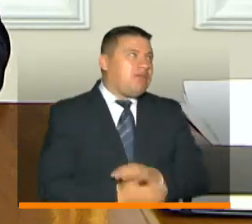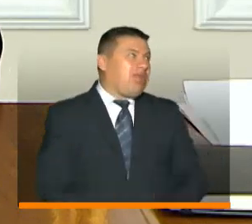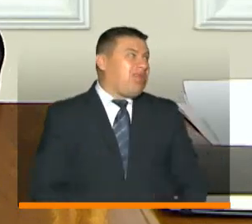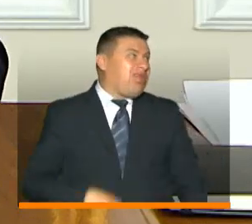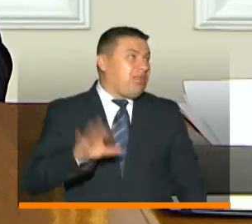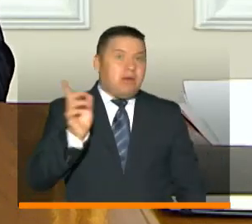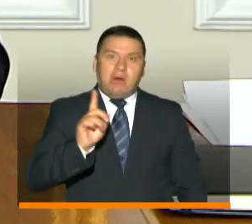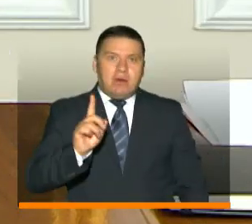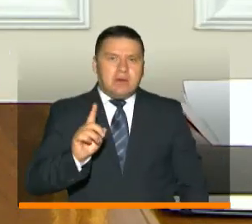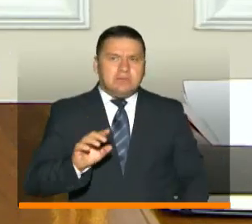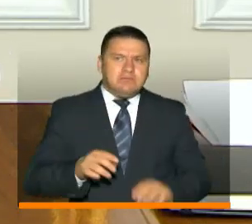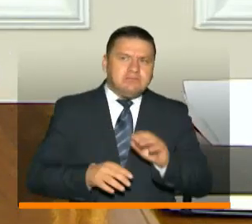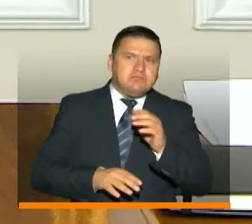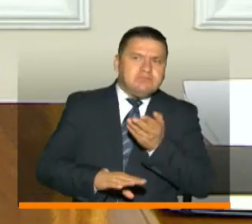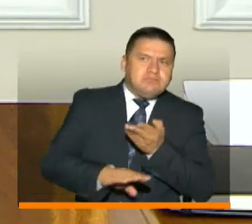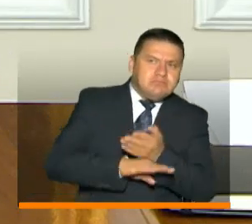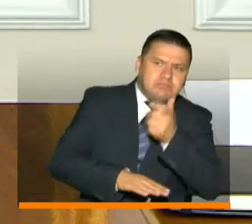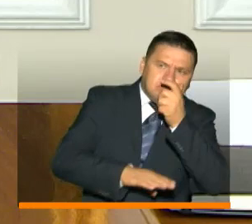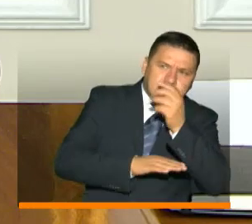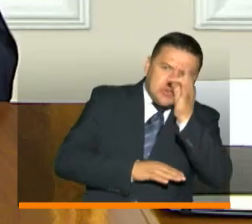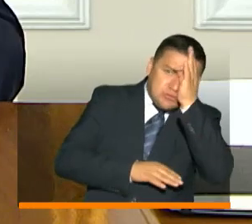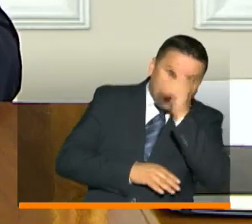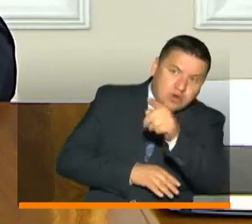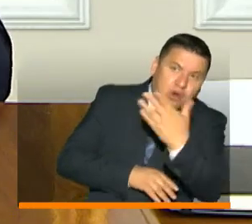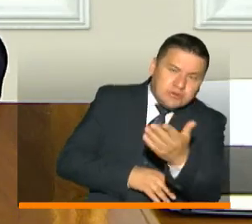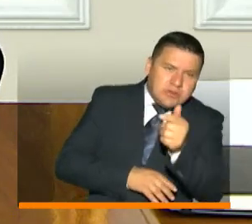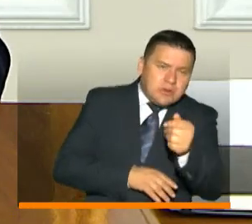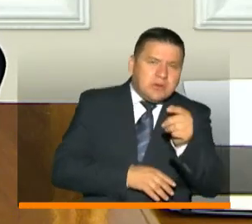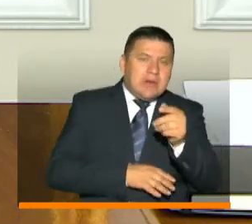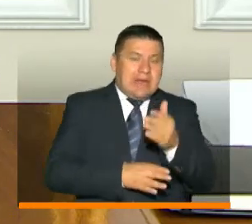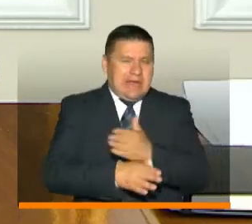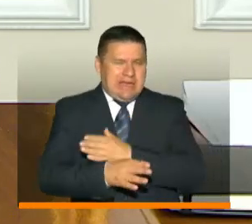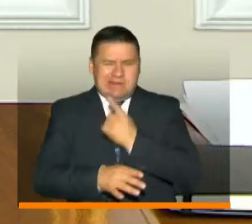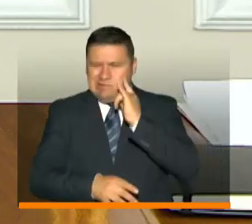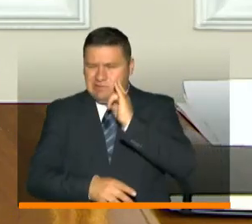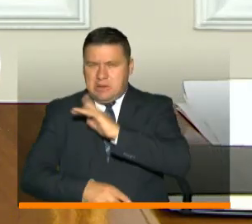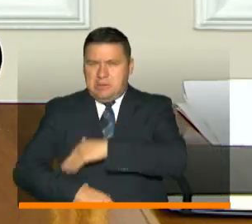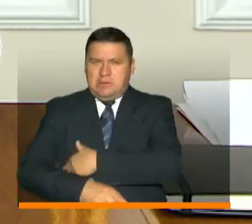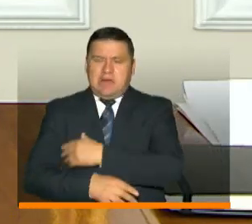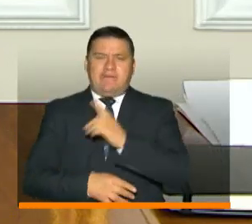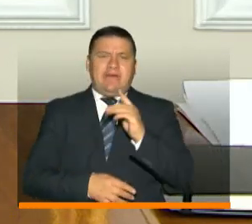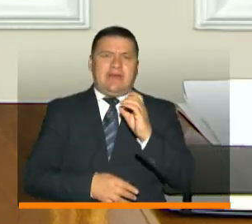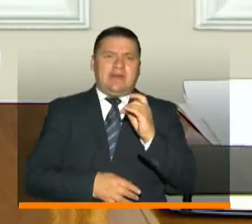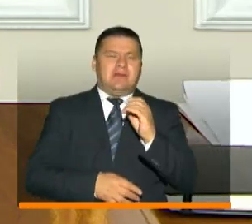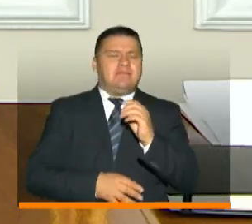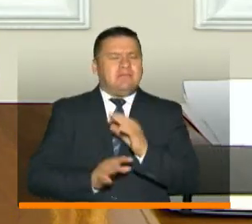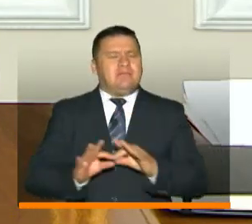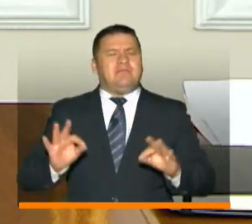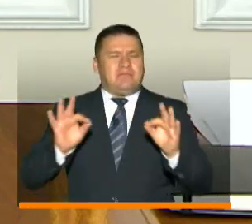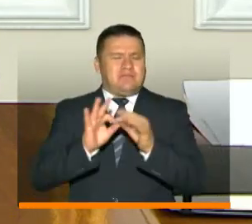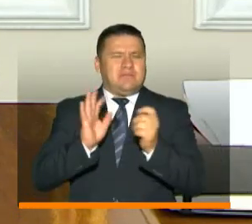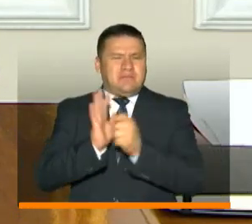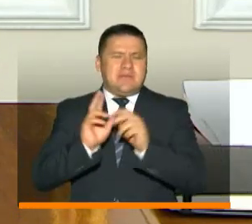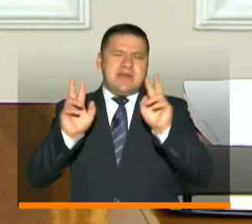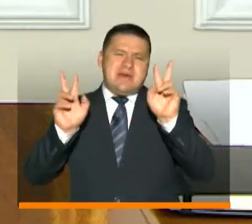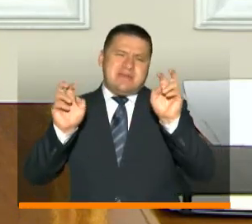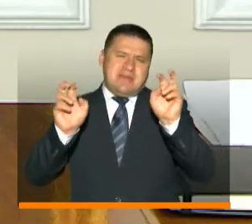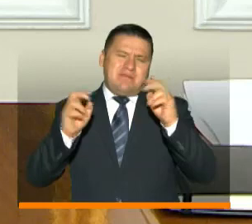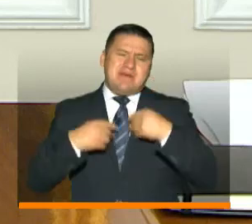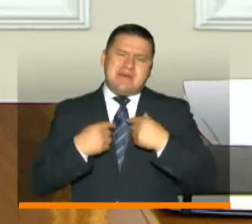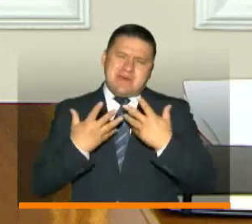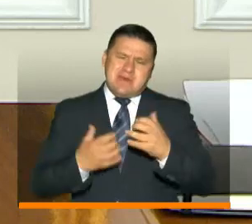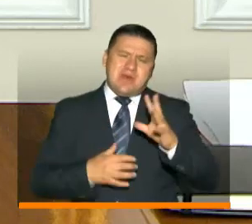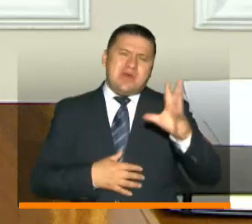controlando la presión sobre las unidades de cuidado intensivo. Pero antes de escuchar al ministro Fernando Ruiz referirse a estos temas, quiero